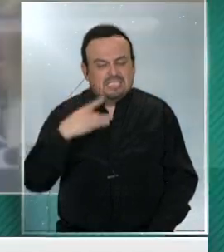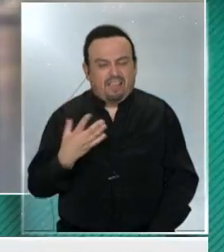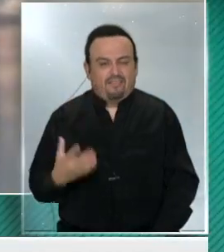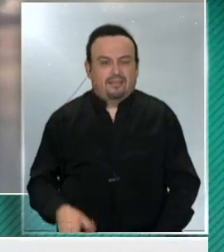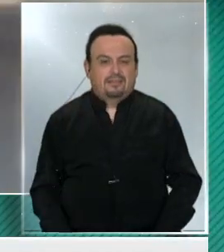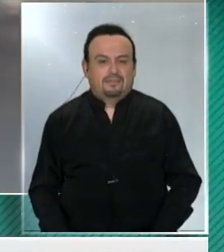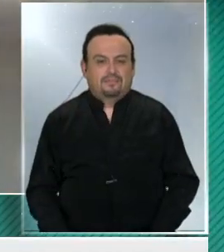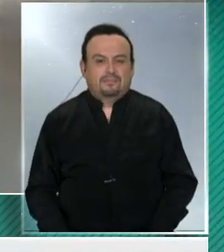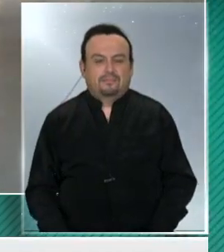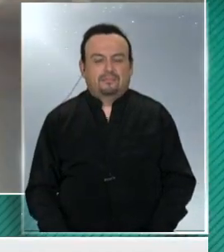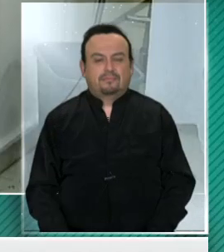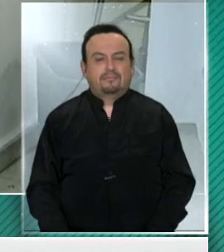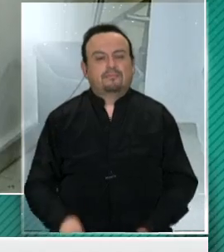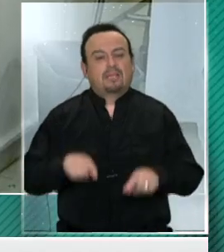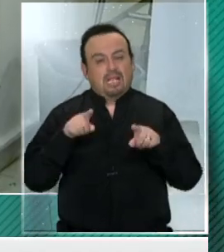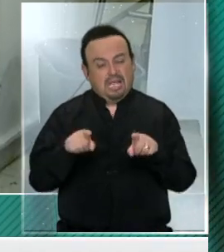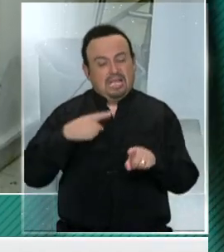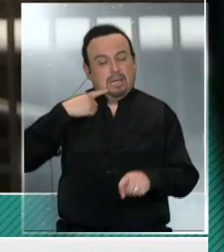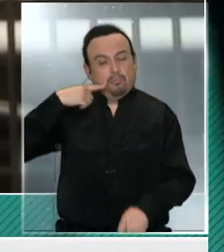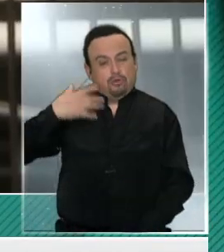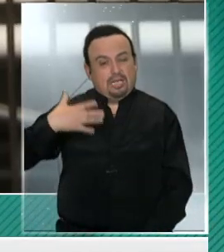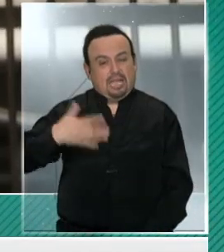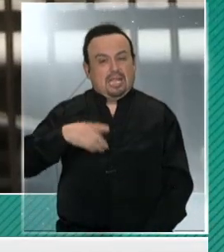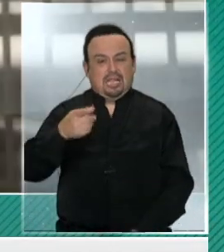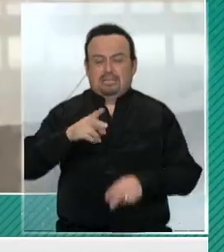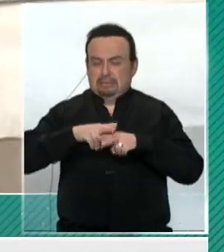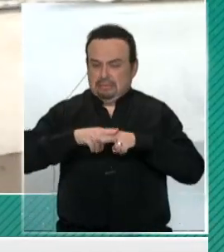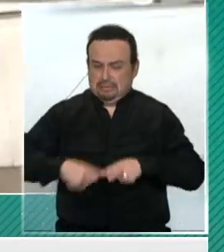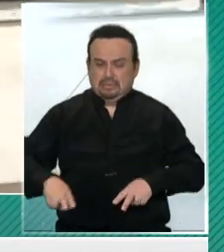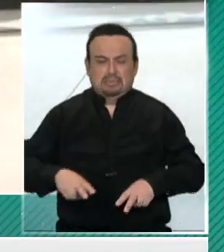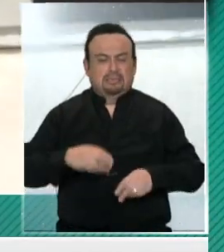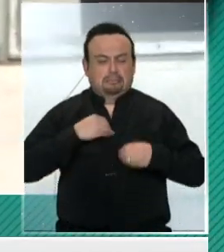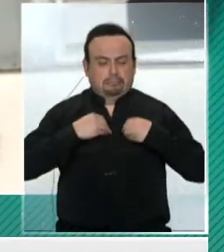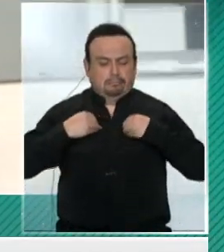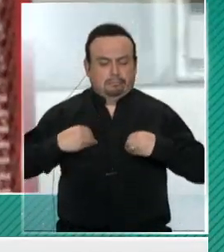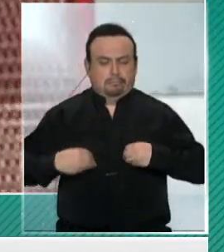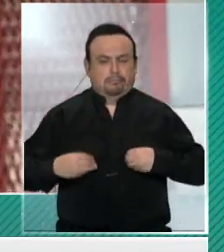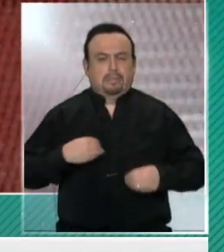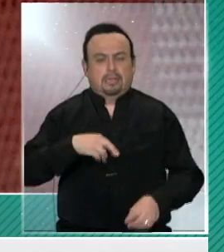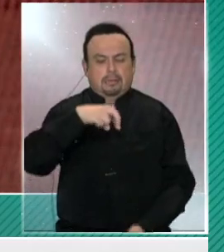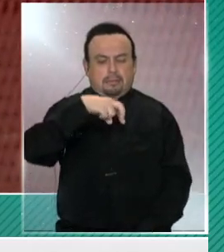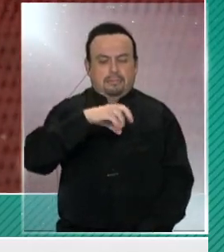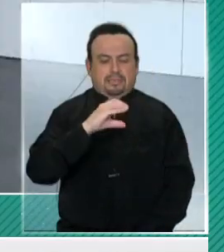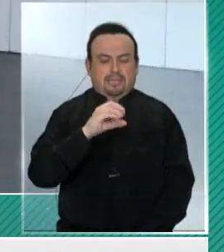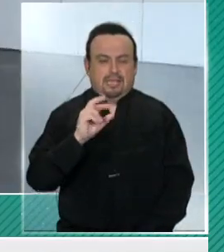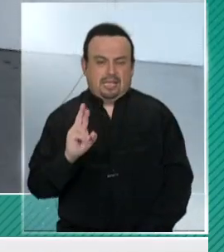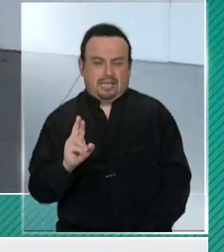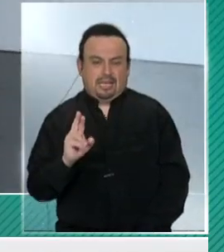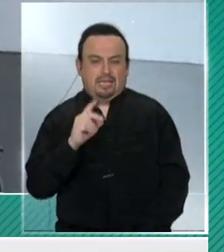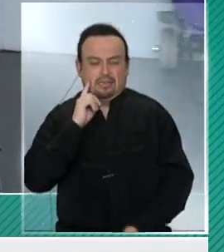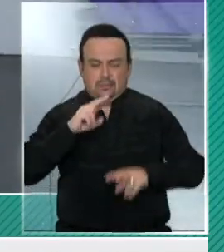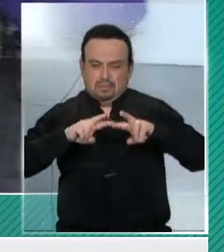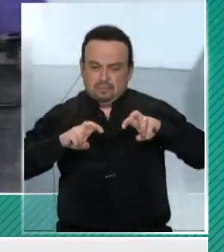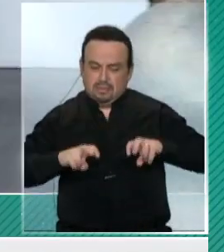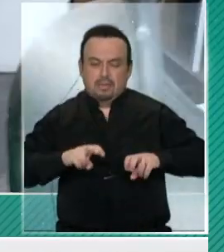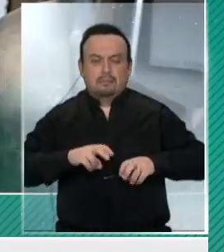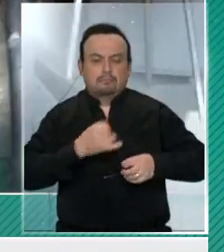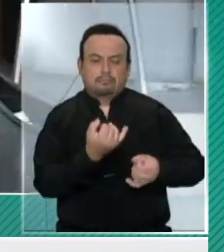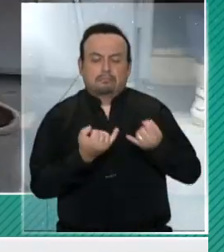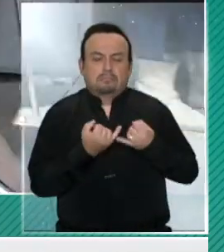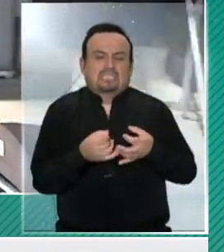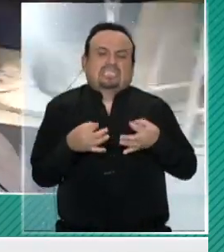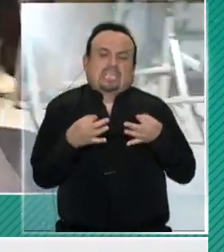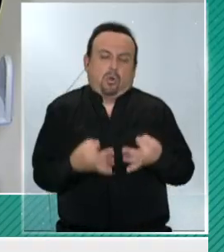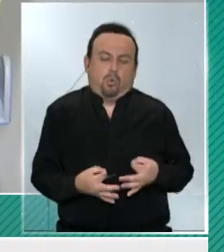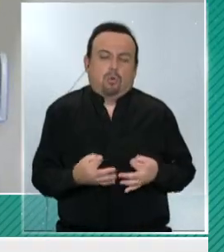o es un coronavirus. De ahí la importancia de poder realizar el examen, la PCR, etcétera, para poder tener una seguridad al respecto. Y además va